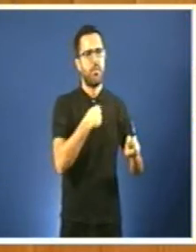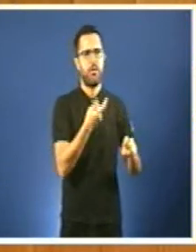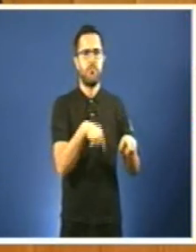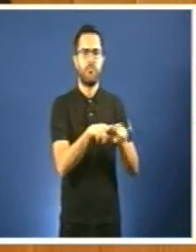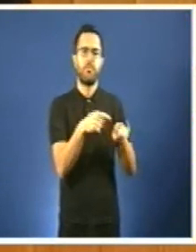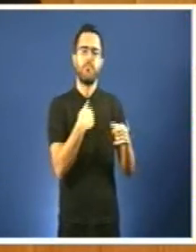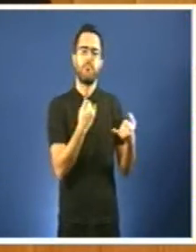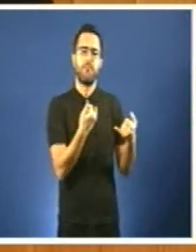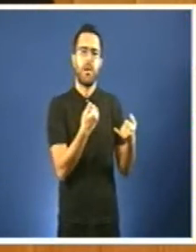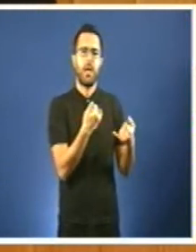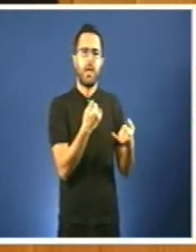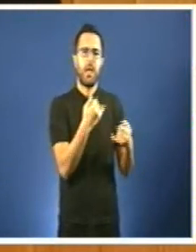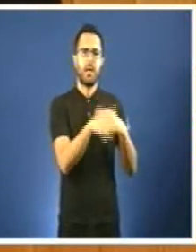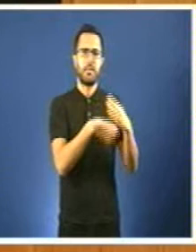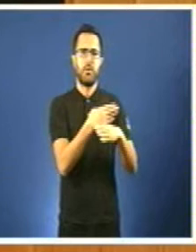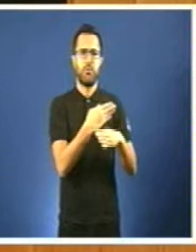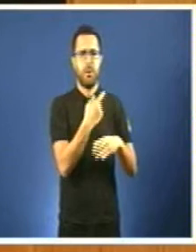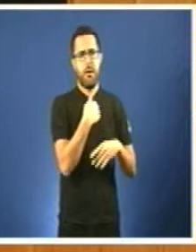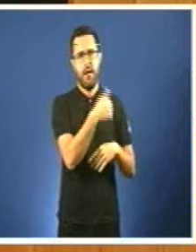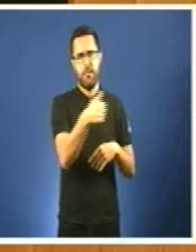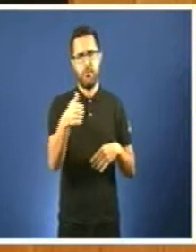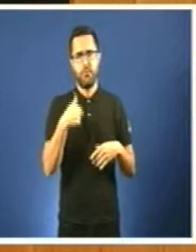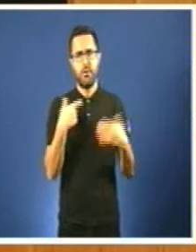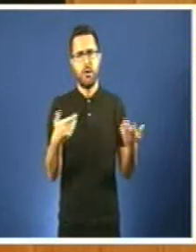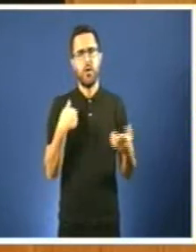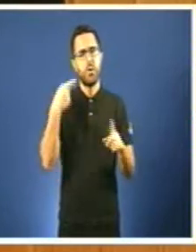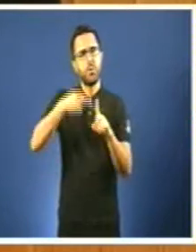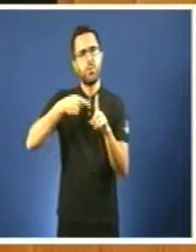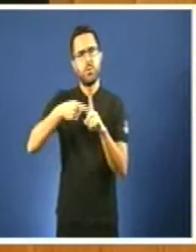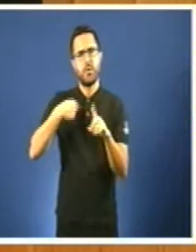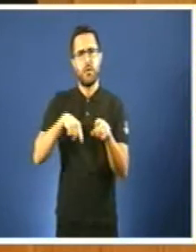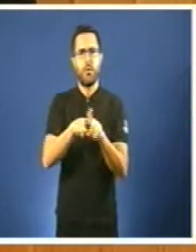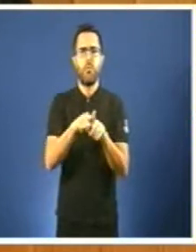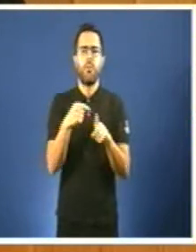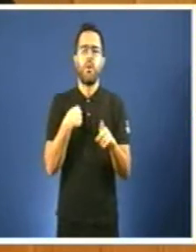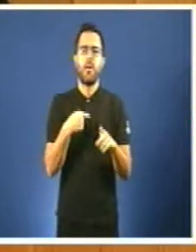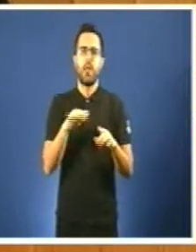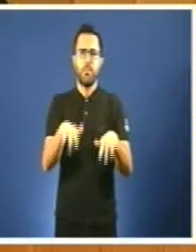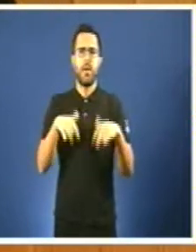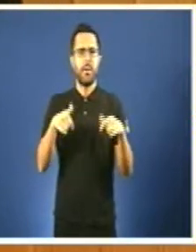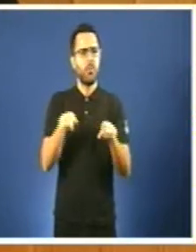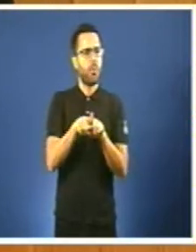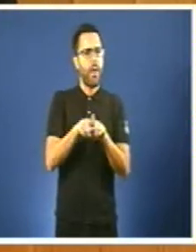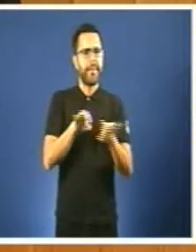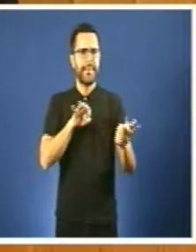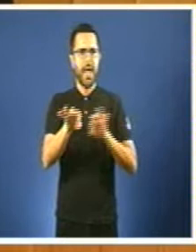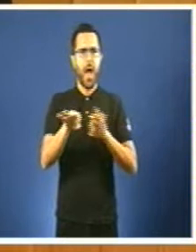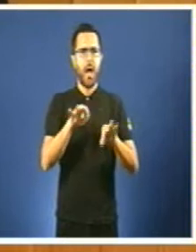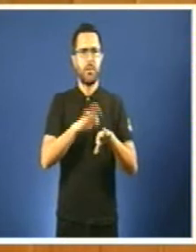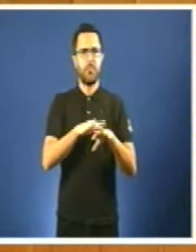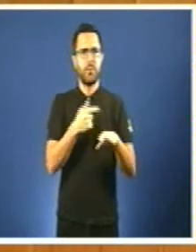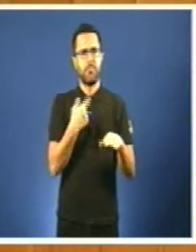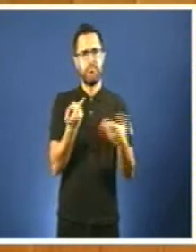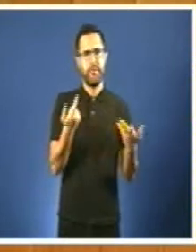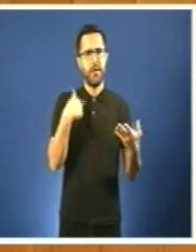de formación. Utilizar o Parlamento de teatro para o seu lavado de cara mentres ten paralizada desde hai ano e medio